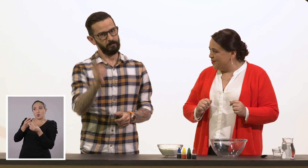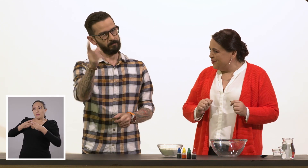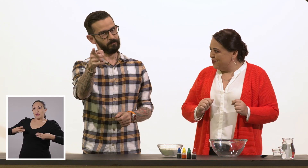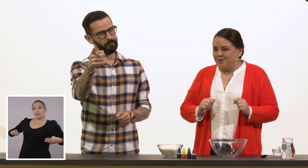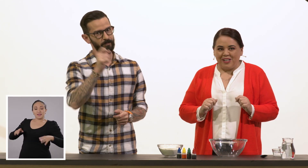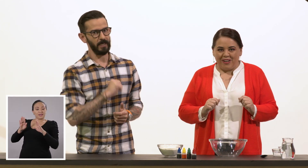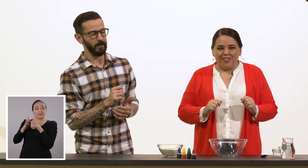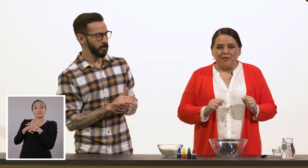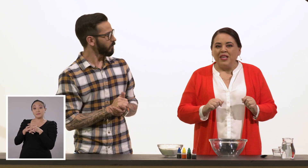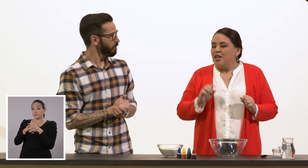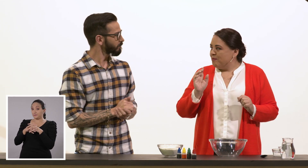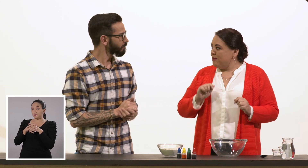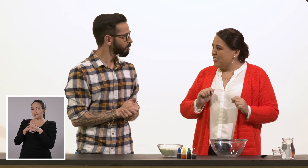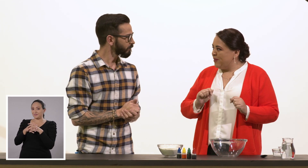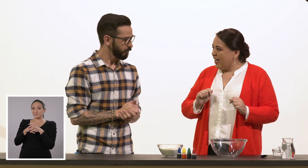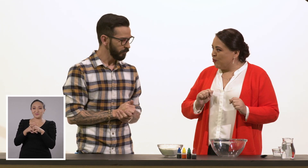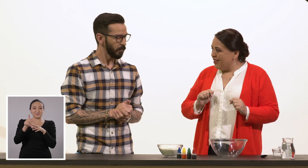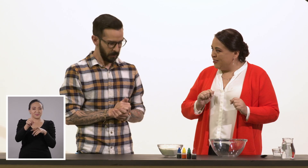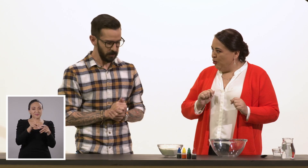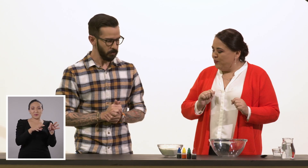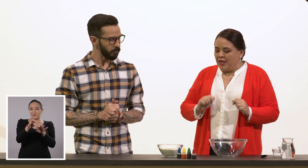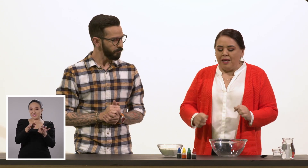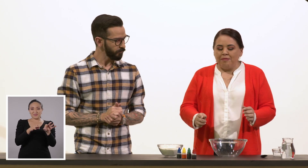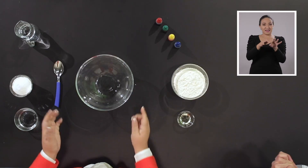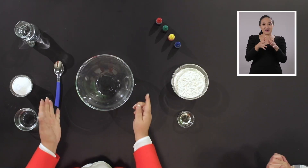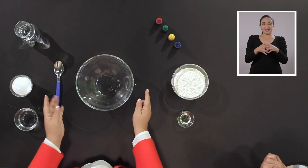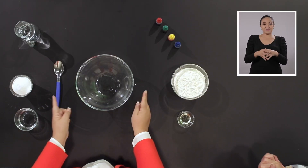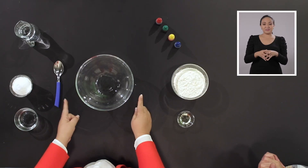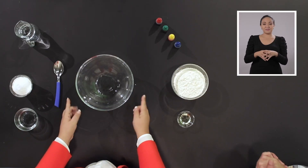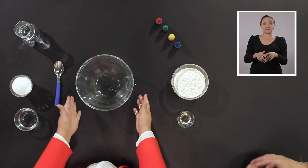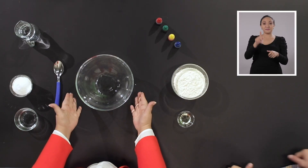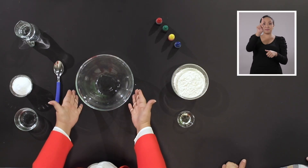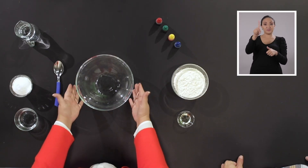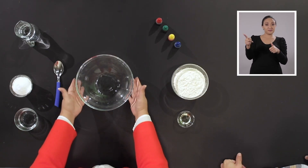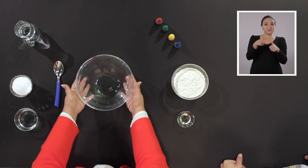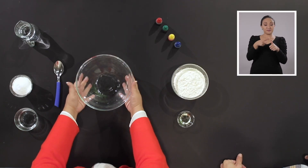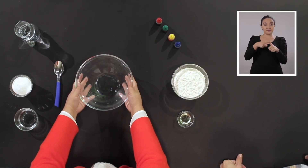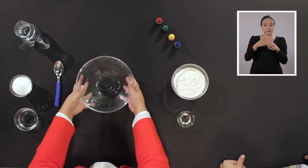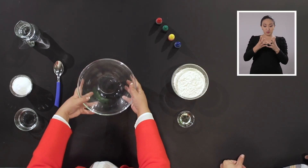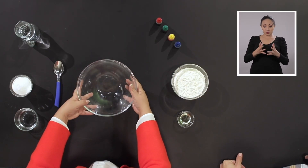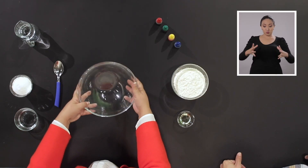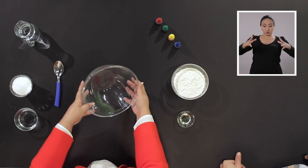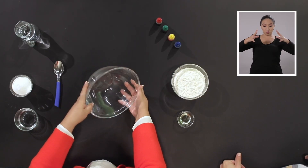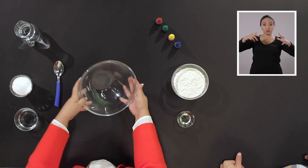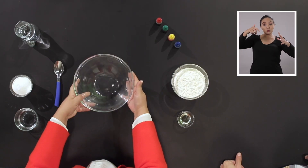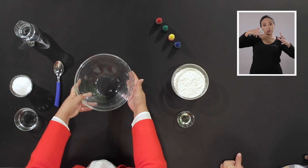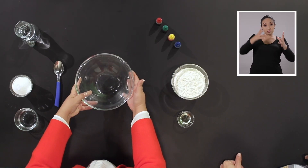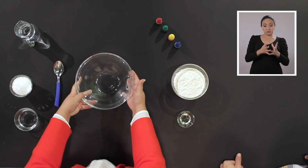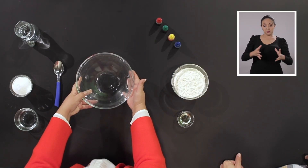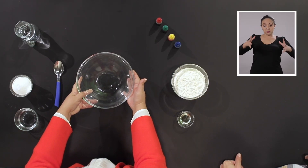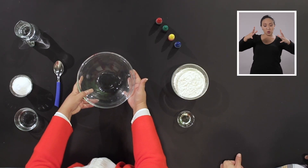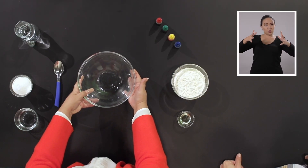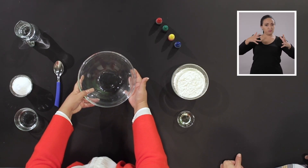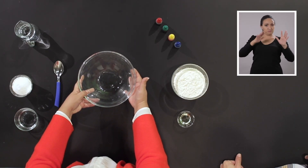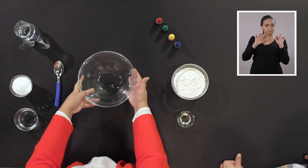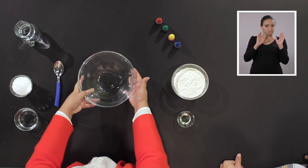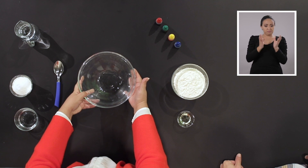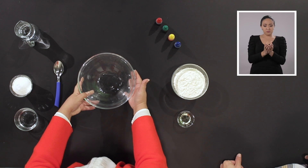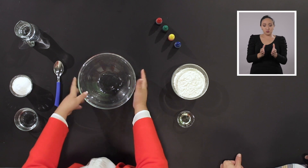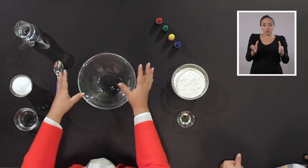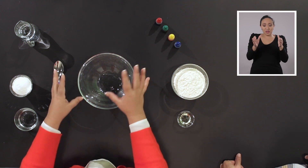materiales. ¿De acuerdo? Permiso. Vamos a explicar cuáles son. Listo. Vamos a necesitar un recipiente, un bowl, ustedes pueden ver aquí,